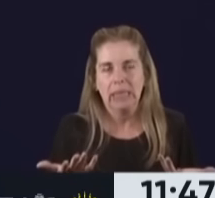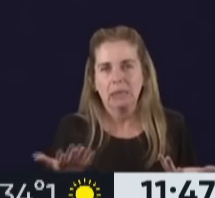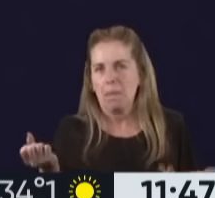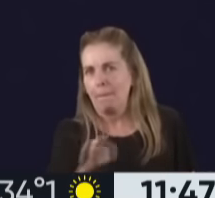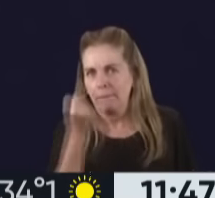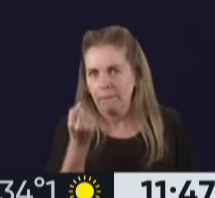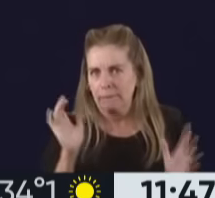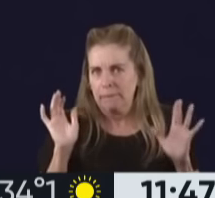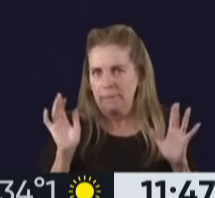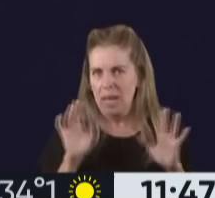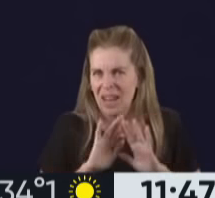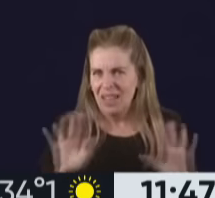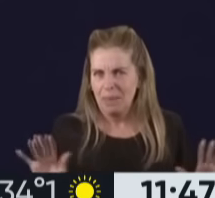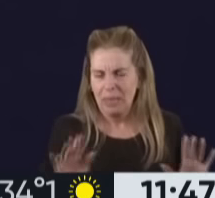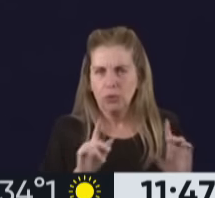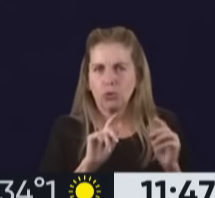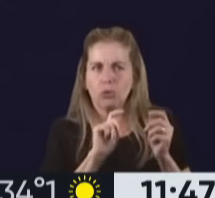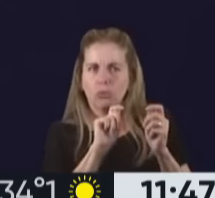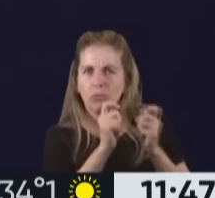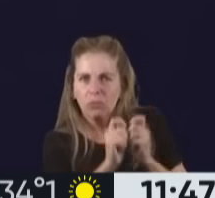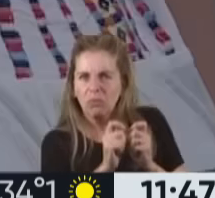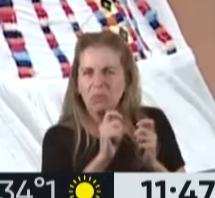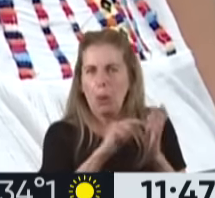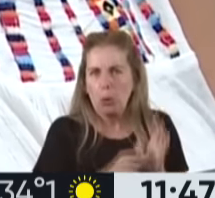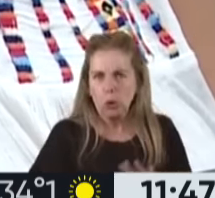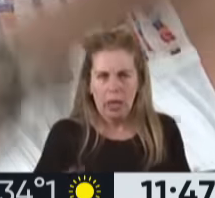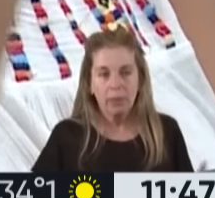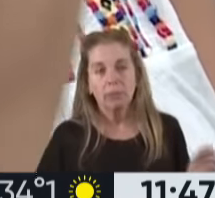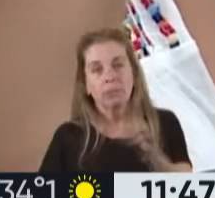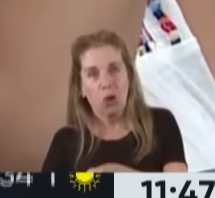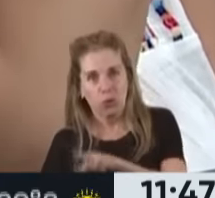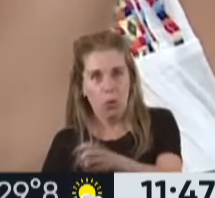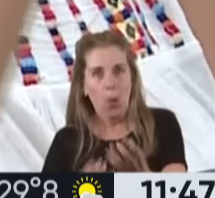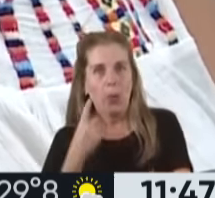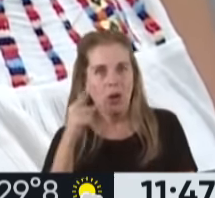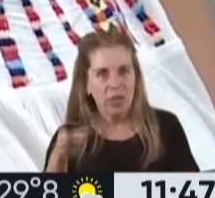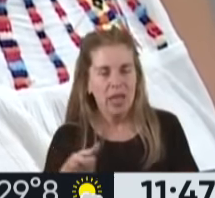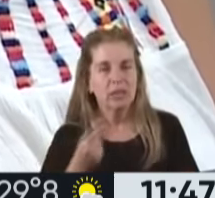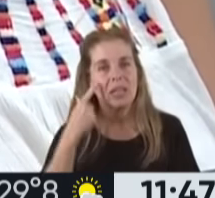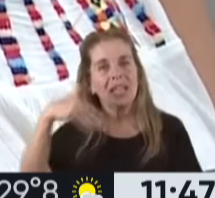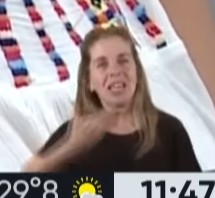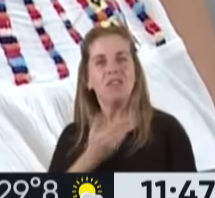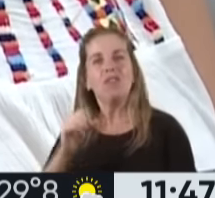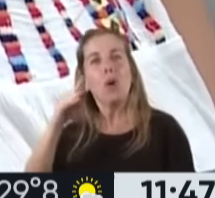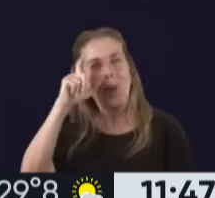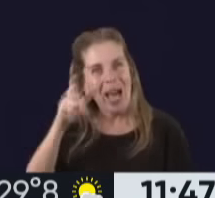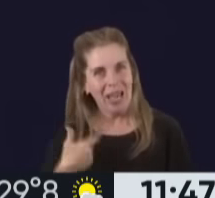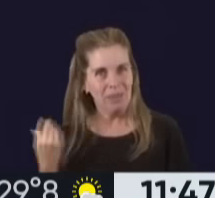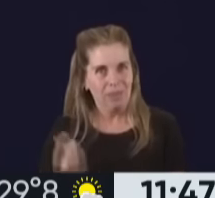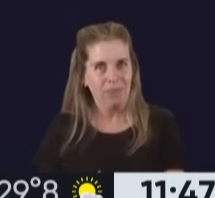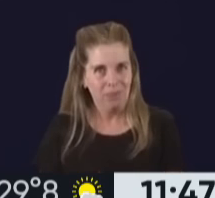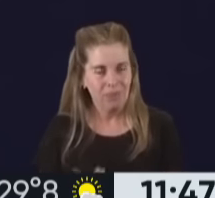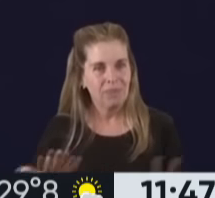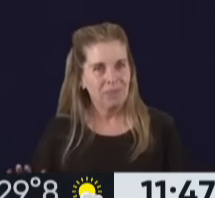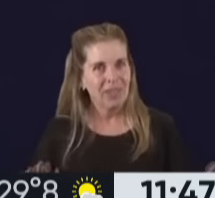Es cuestión de cambiar las cartas del lugar, nada más. Buenos días, vocero. Julián Alves de Infobae. Qué lindo escucharme. Buenos